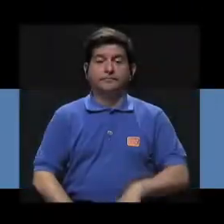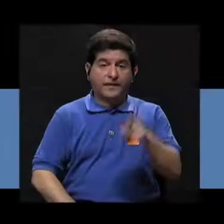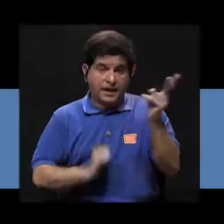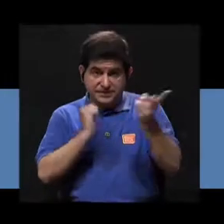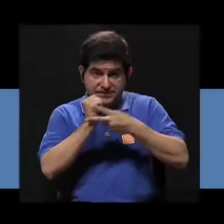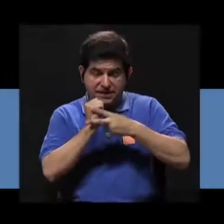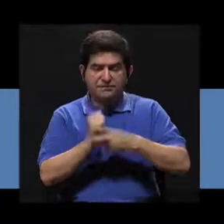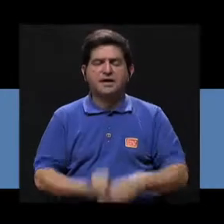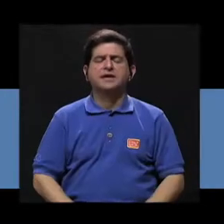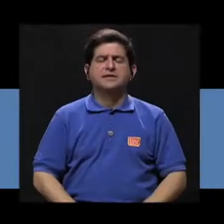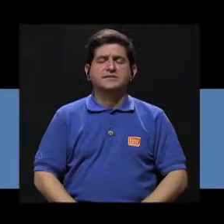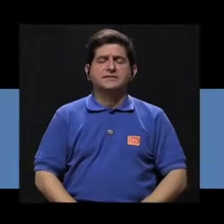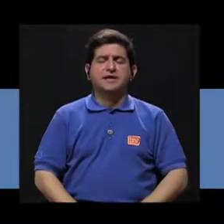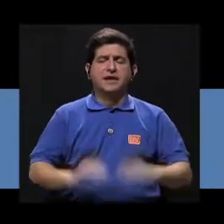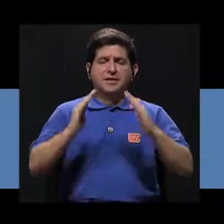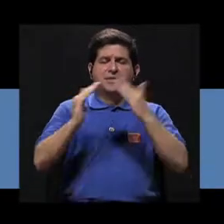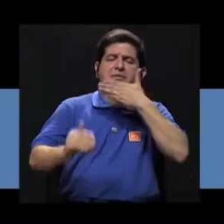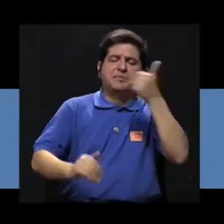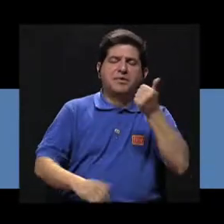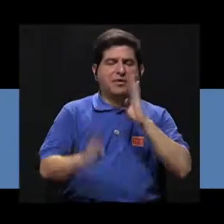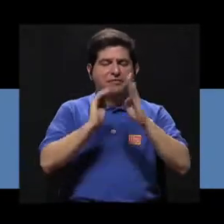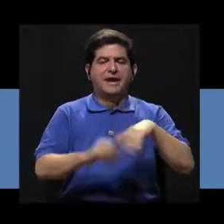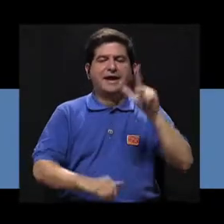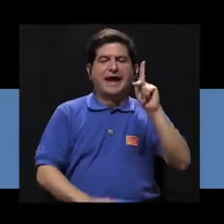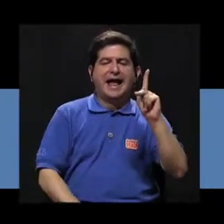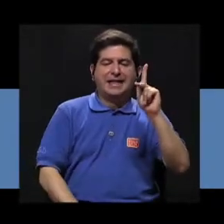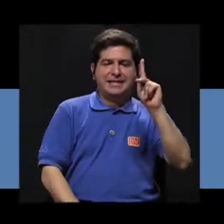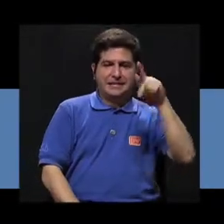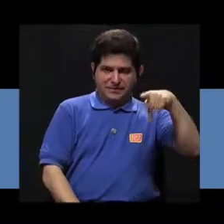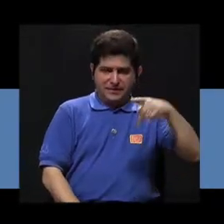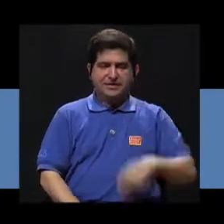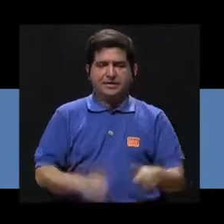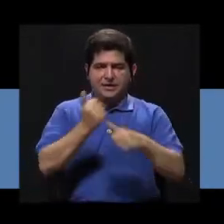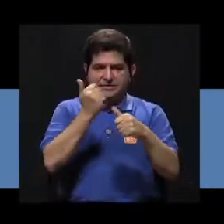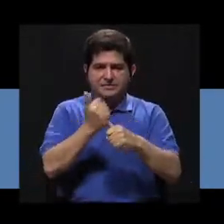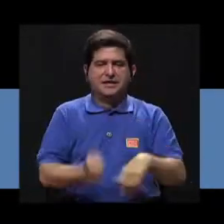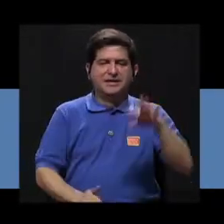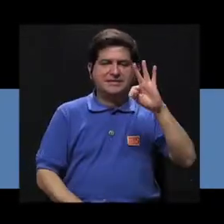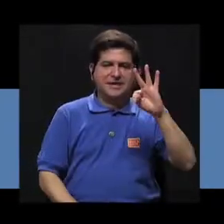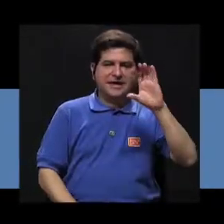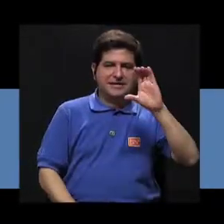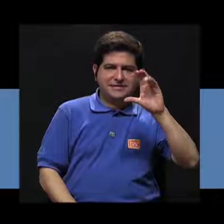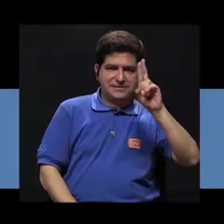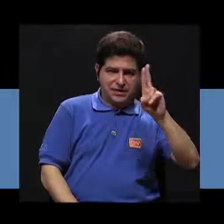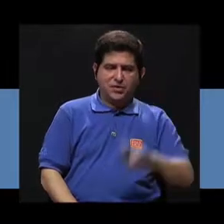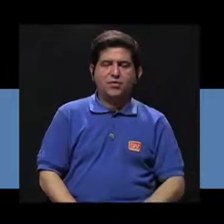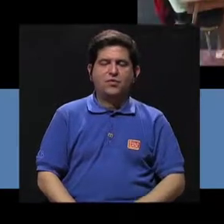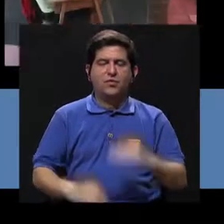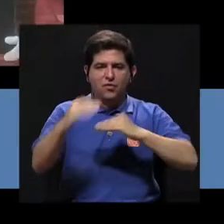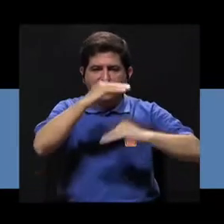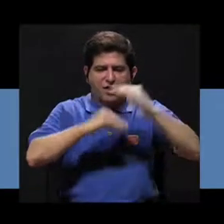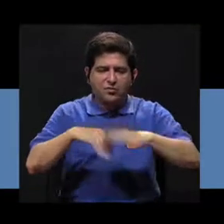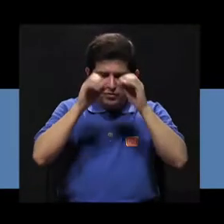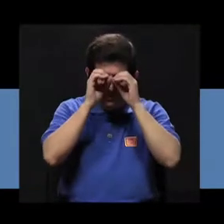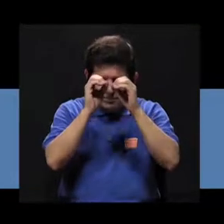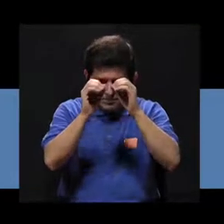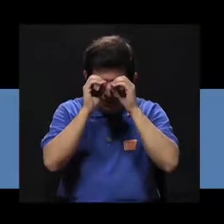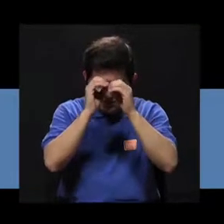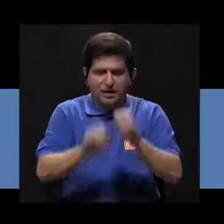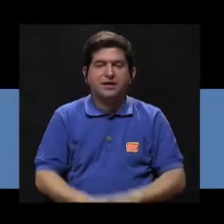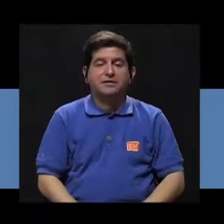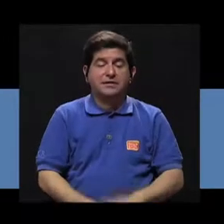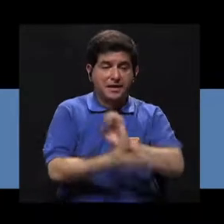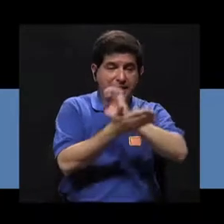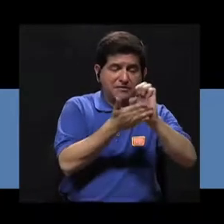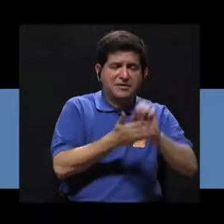En esta ocasión, en Vivir Mejor, conversamos con Katy Piedra, asistente del Trabajo Comunal Universitario de la Facultad de